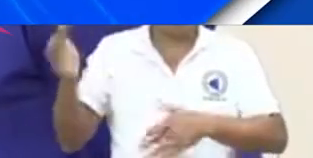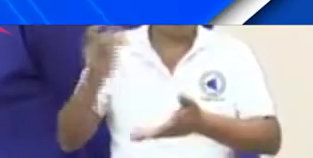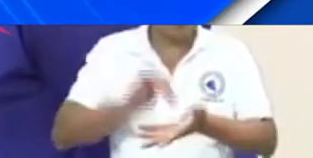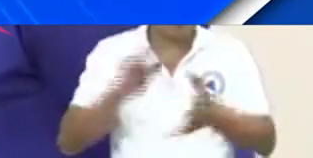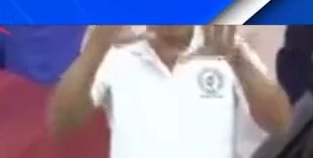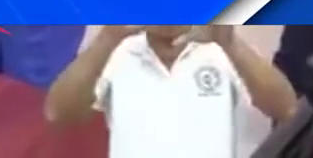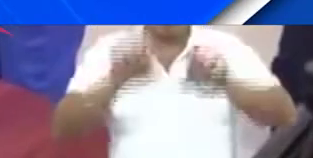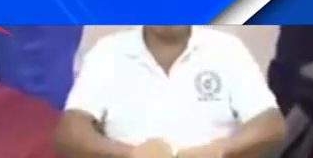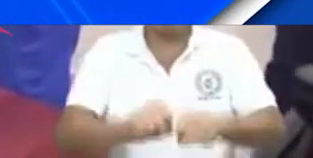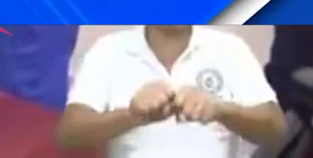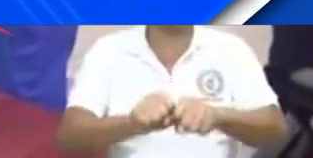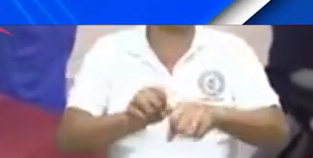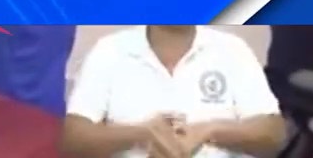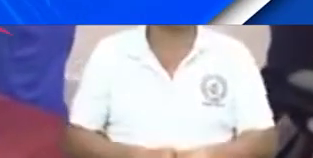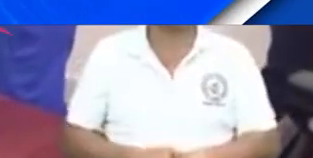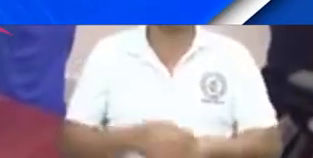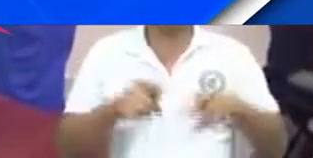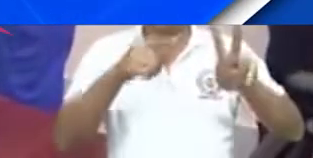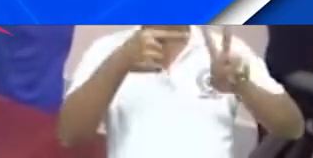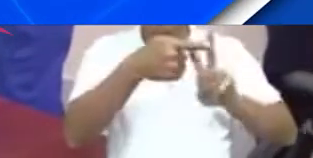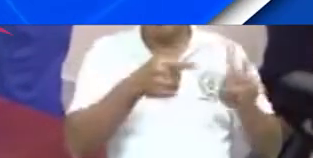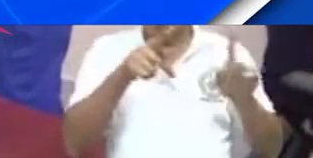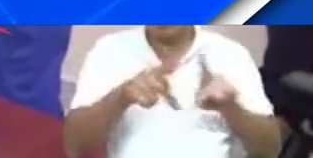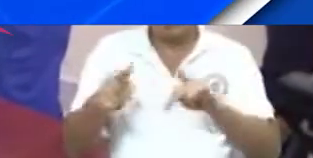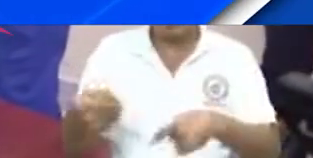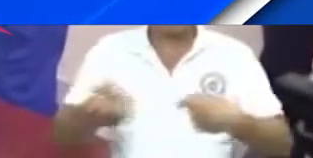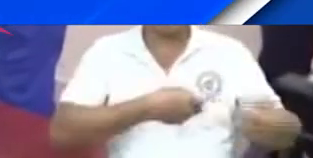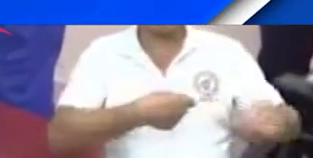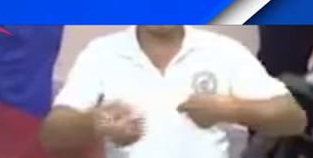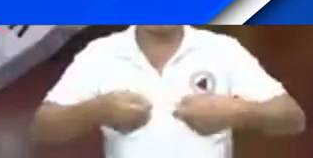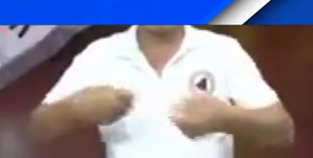con 1,807 gramos de cocaína, valorado en